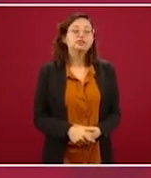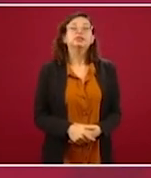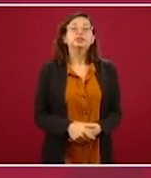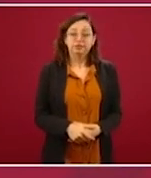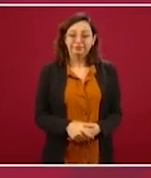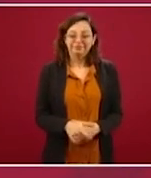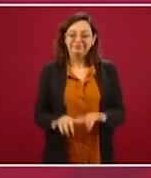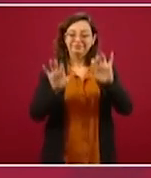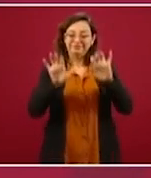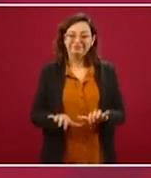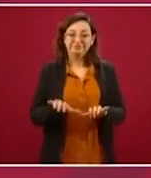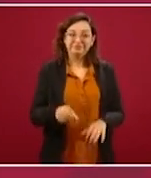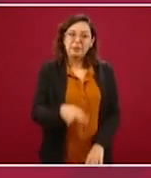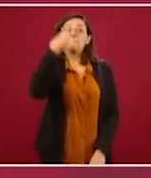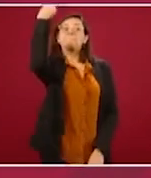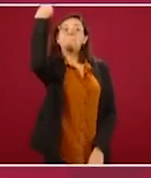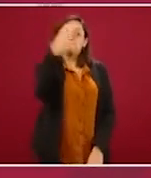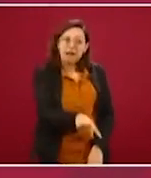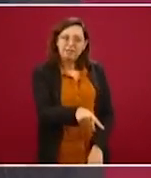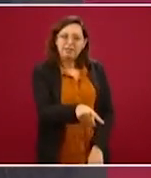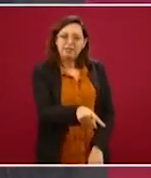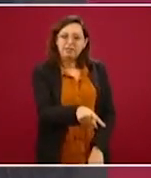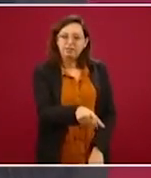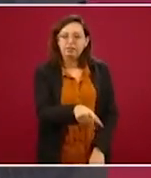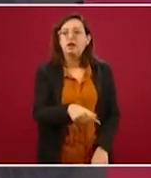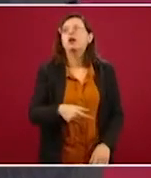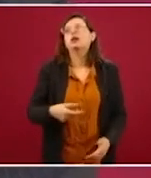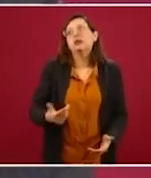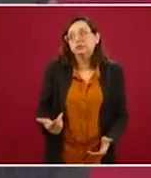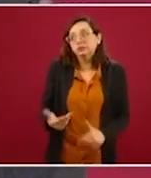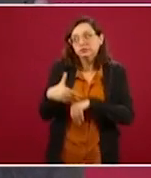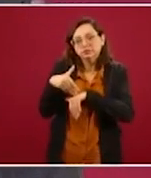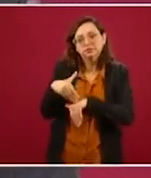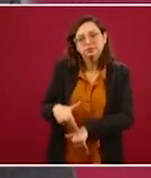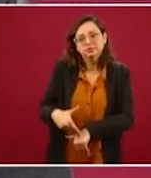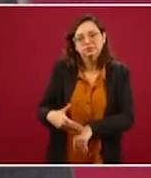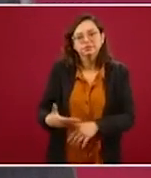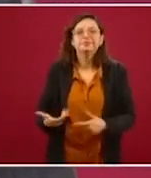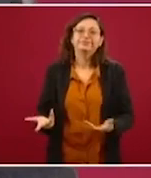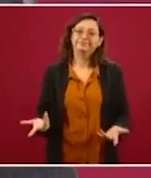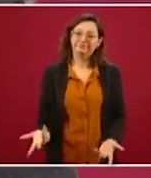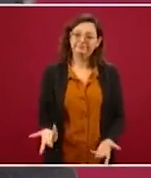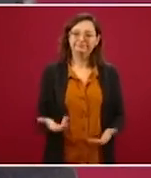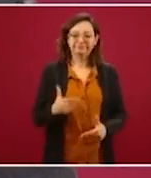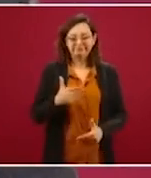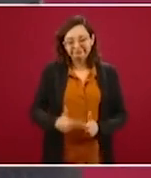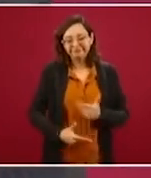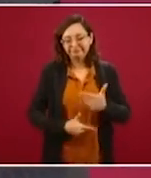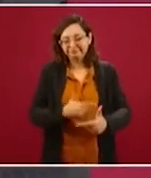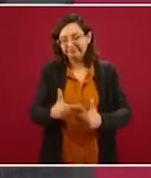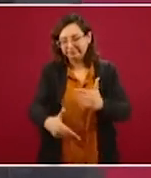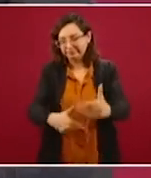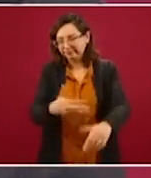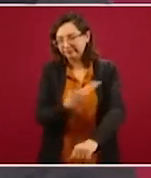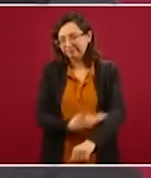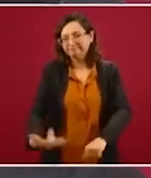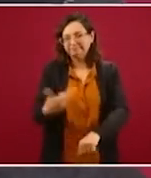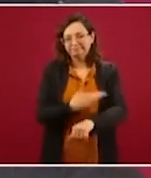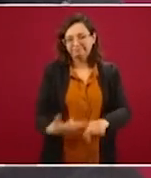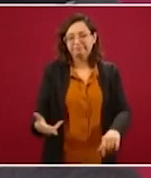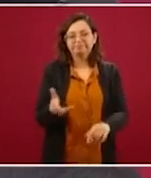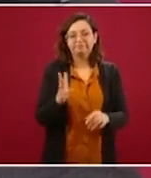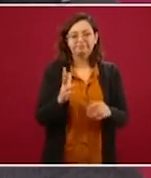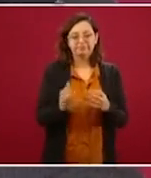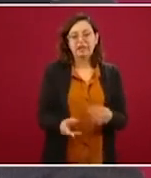y ahí va avanzando. Entonces ya vamos a tener estos 300 terrenos, pero